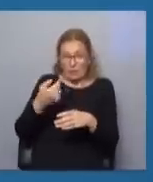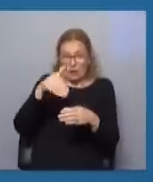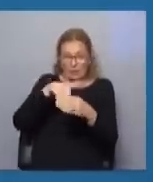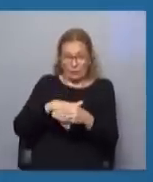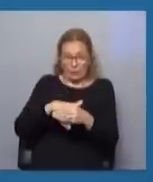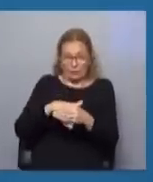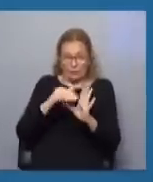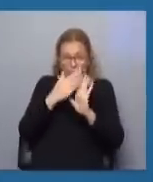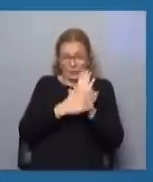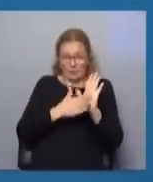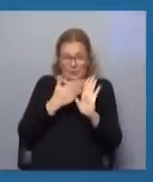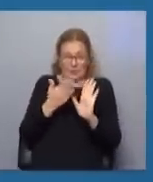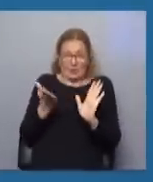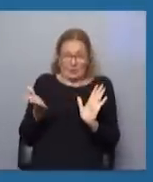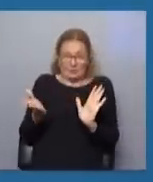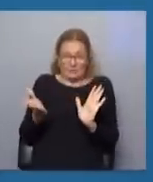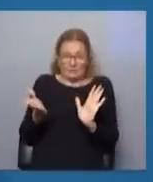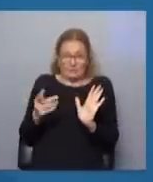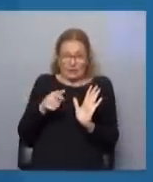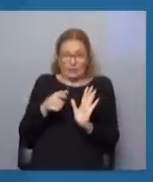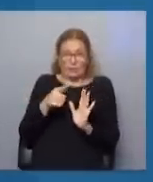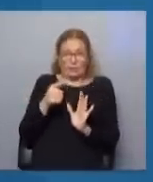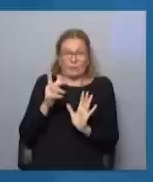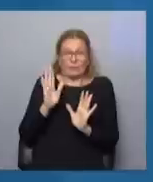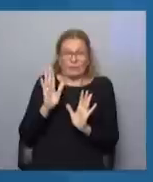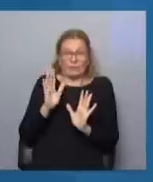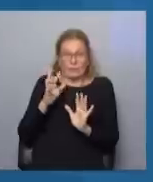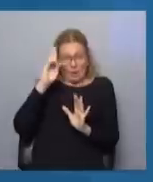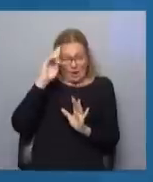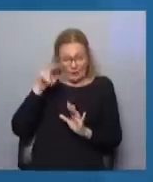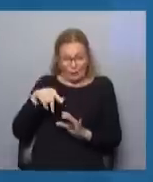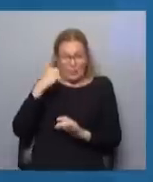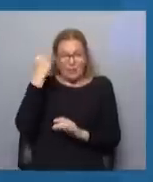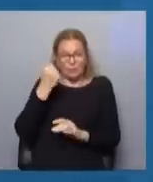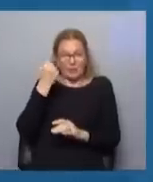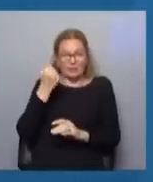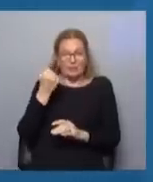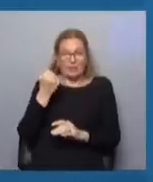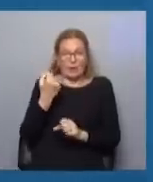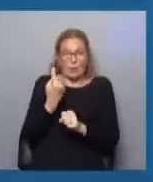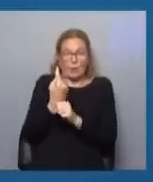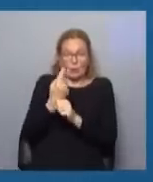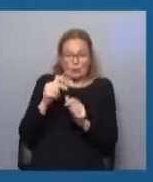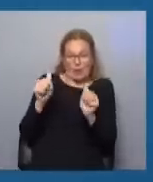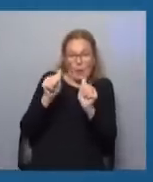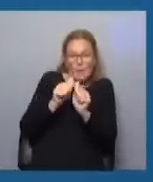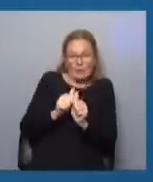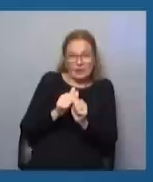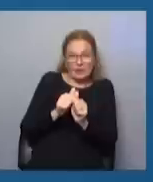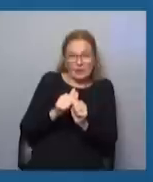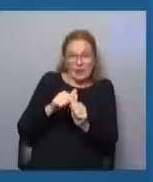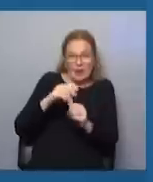nacional y eso yo creo que la es la razón fundamental por la cual uno tiene que acompañar a la